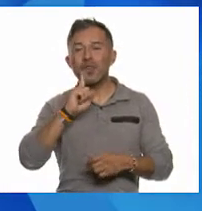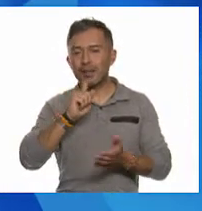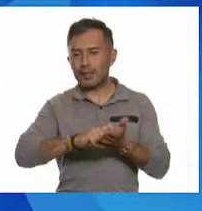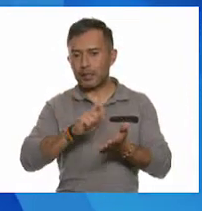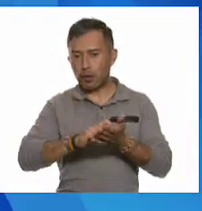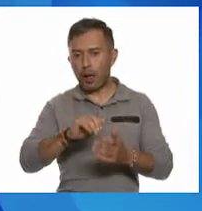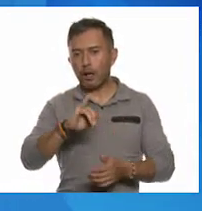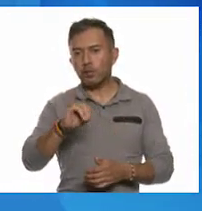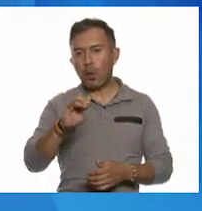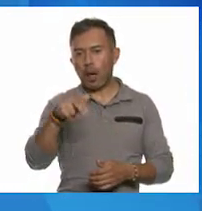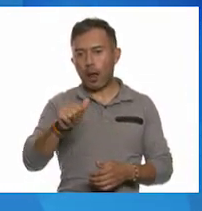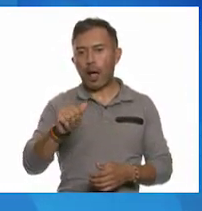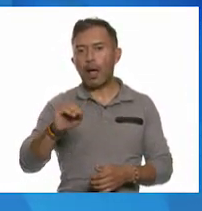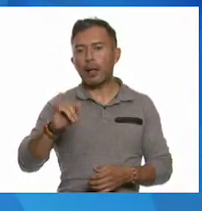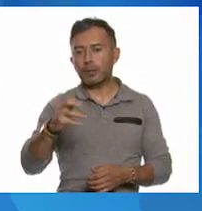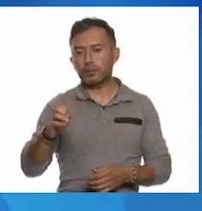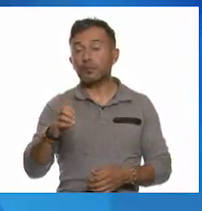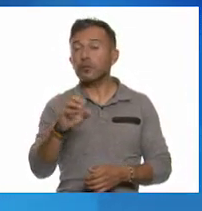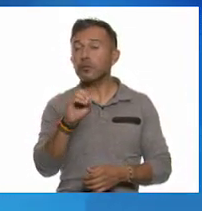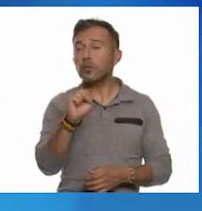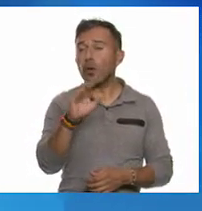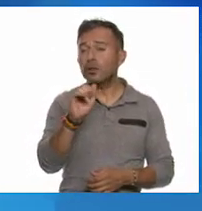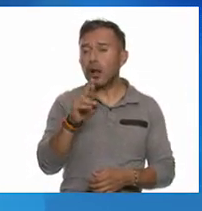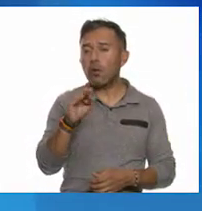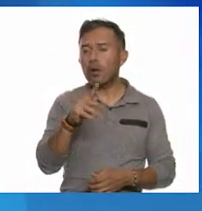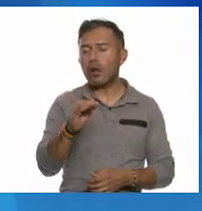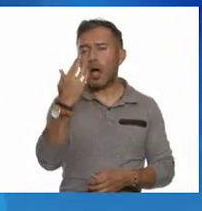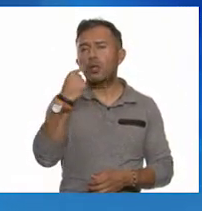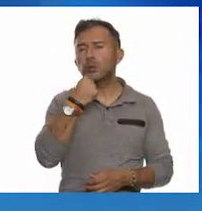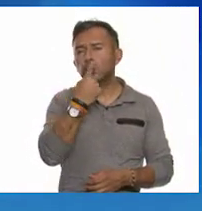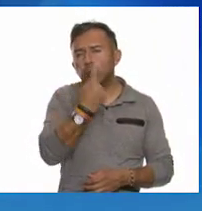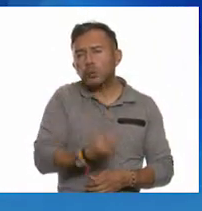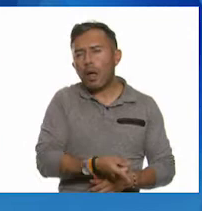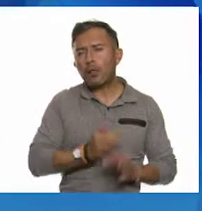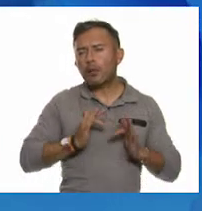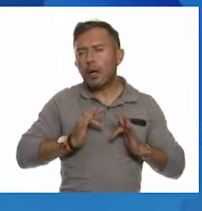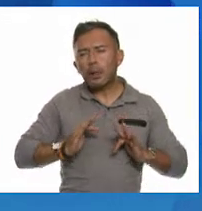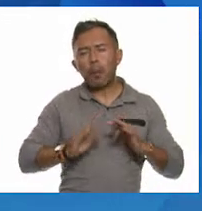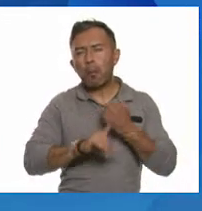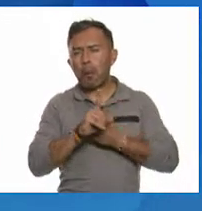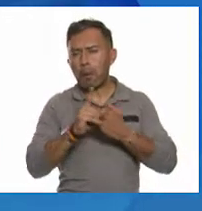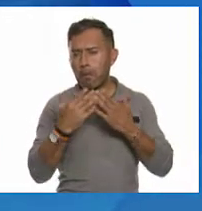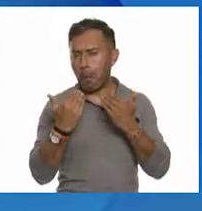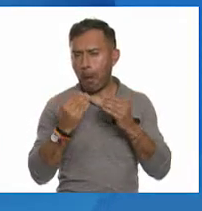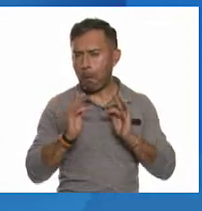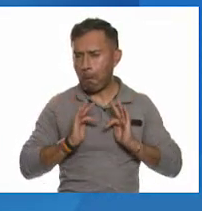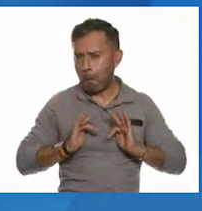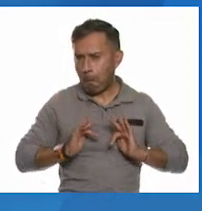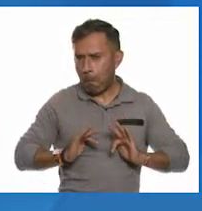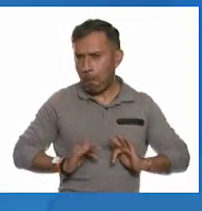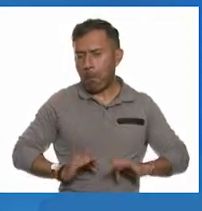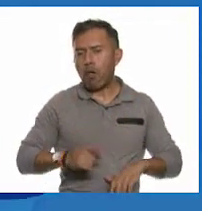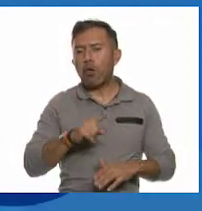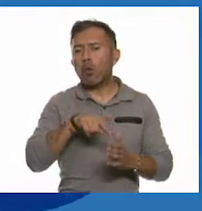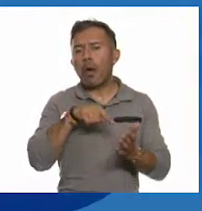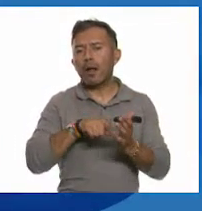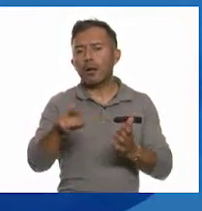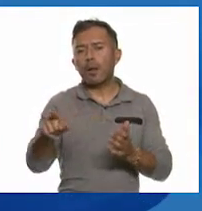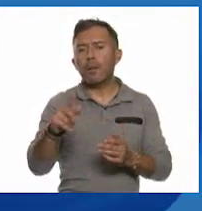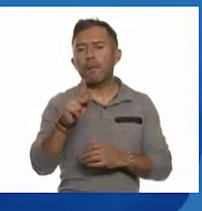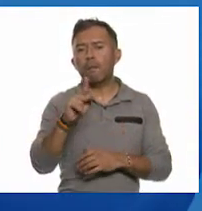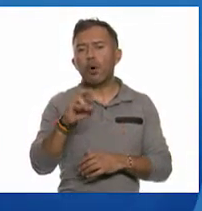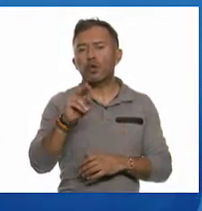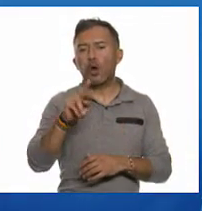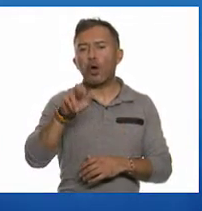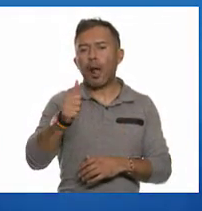Elgin. Oscar Wilde tuvo una infancia tranquila y sin sobresaltos. Estudió en la Portora Royal School